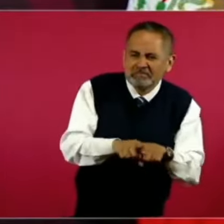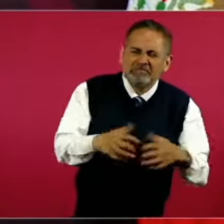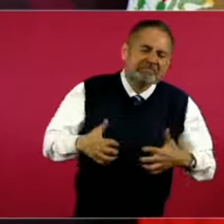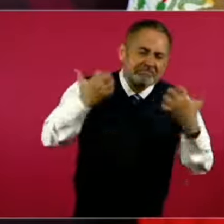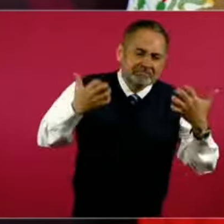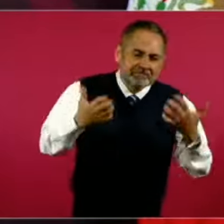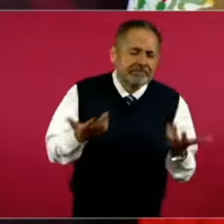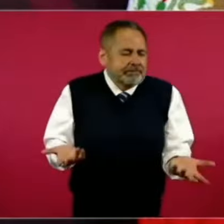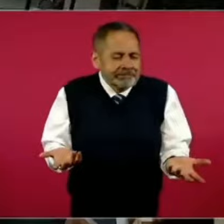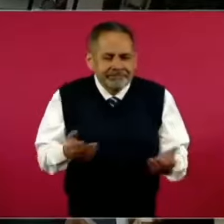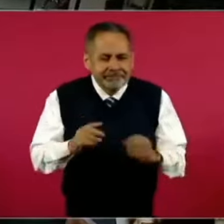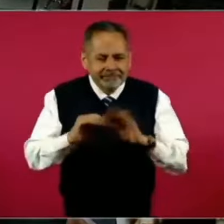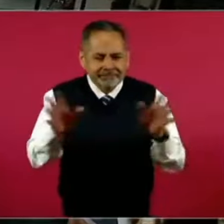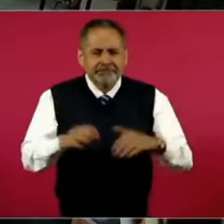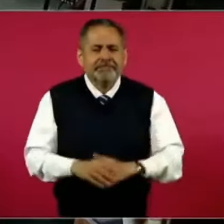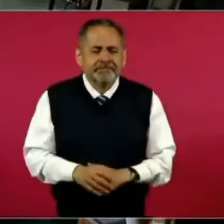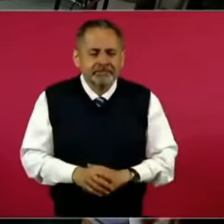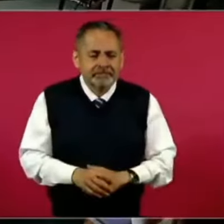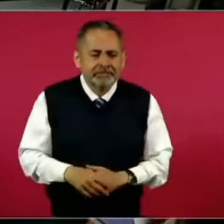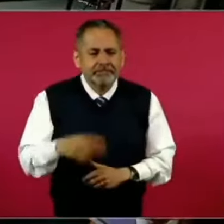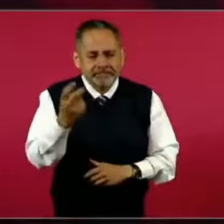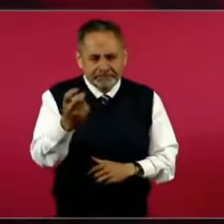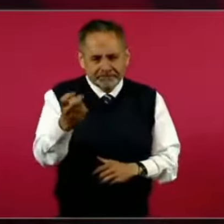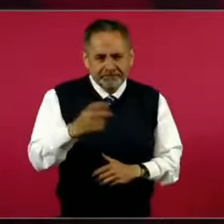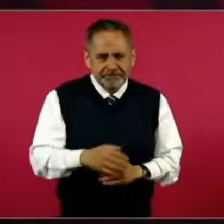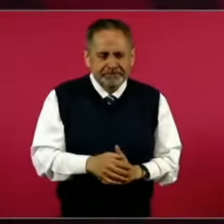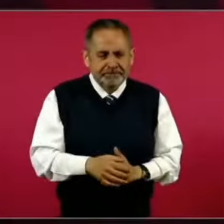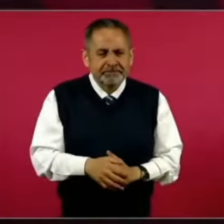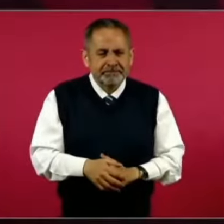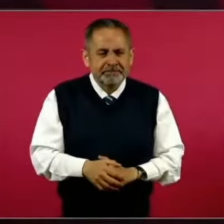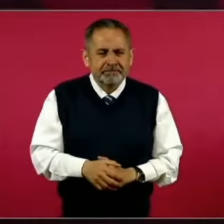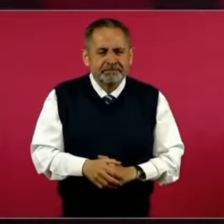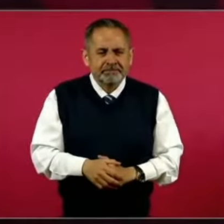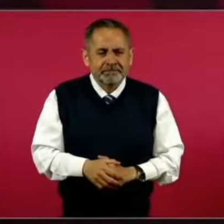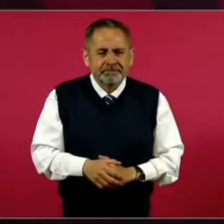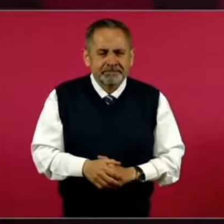Presidente, también. Entonces, por eso